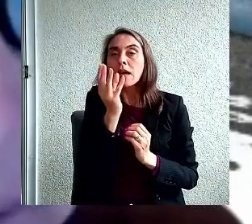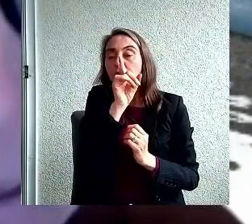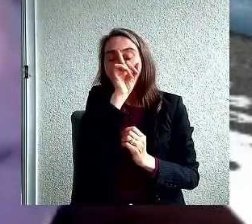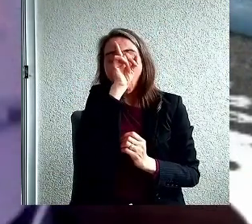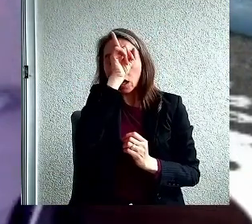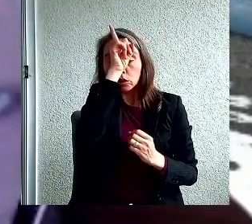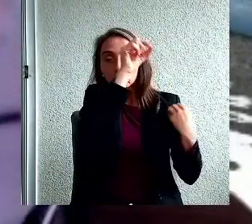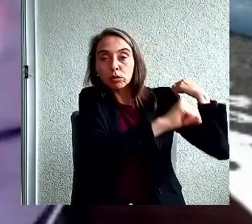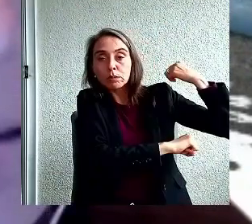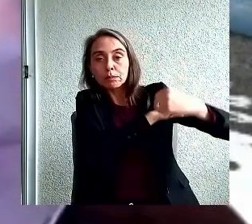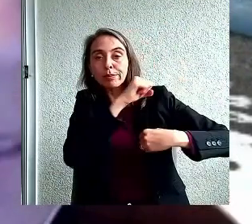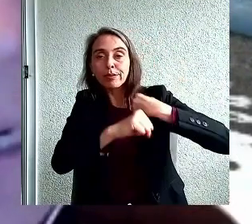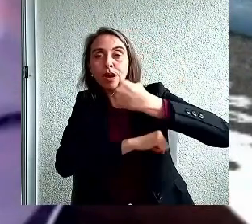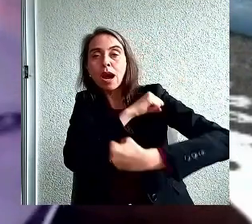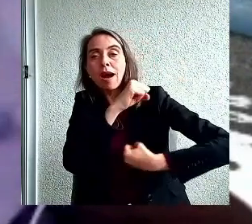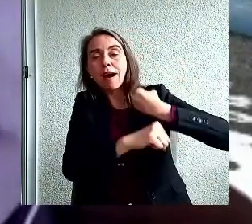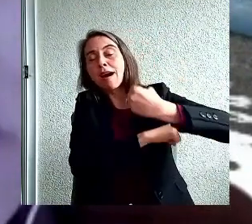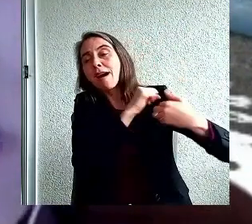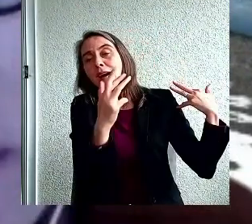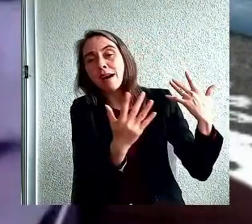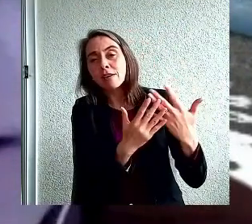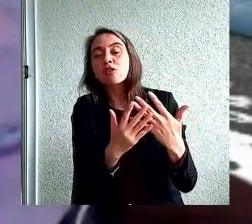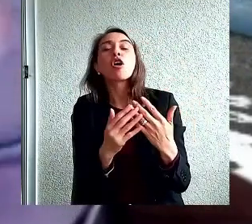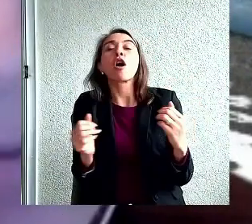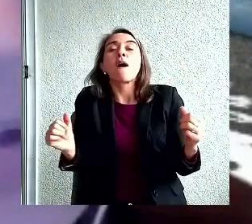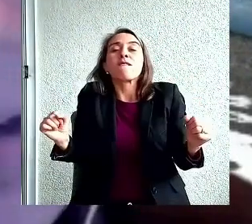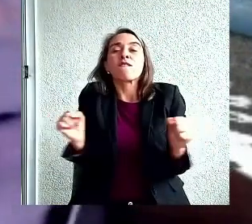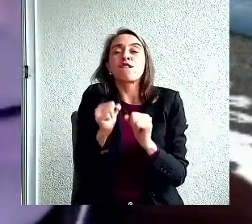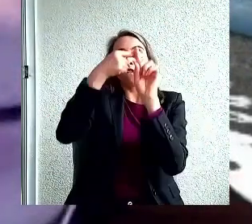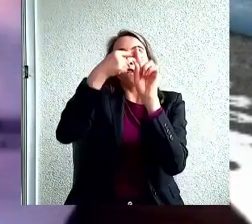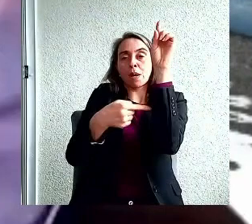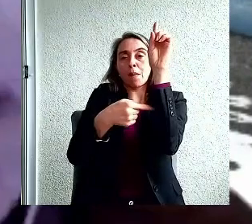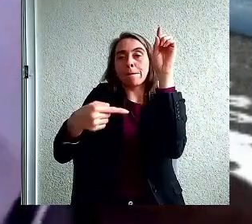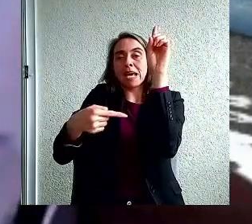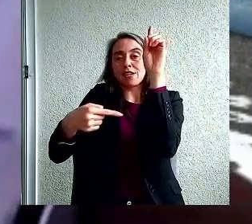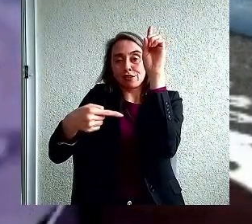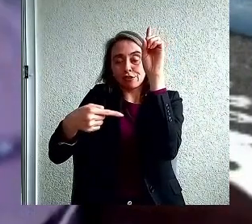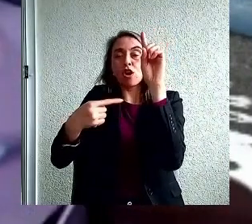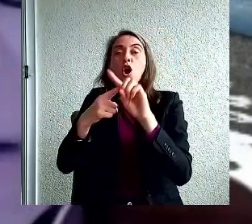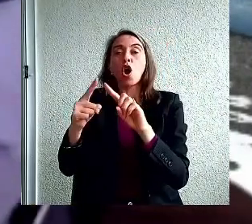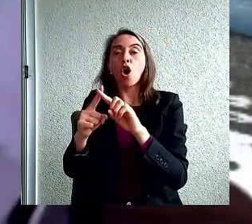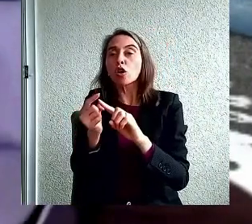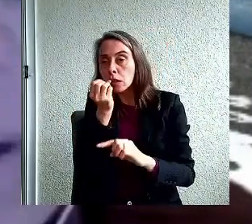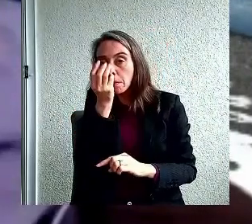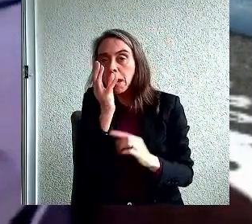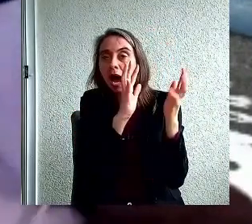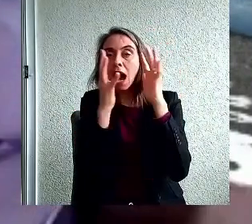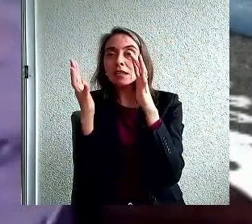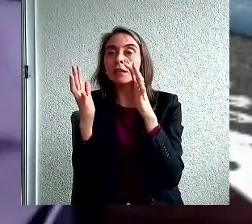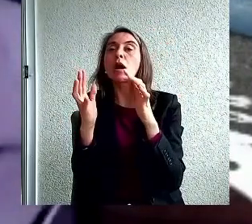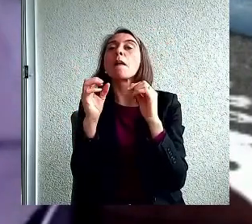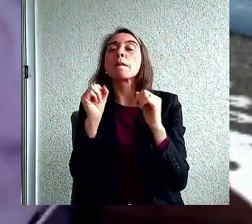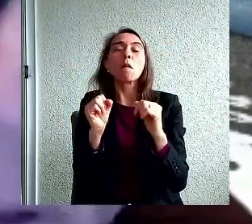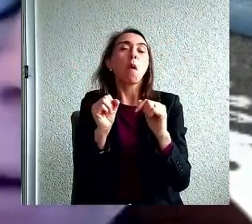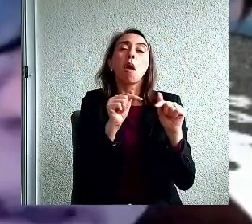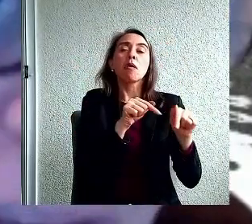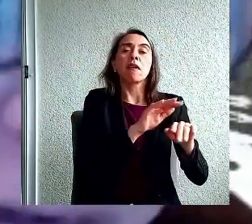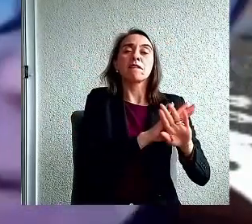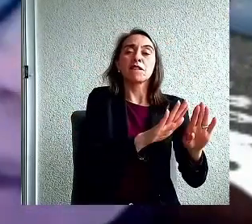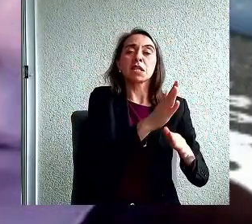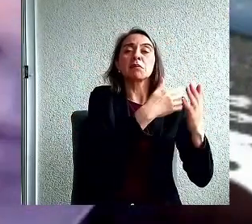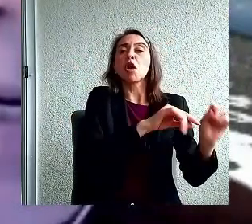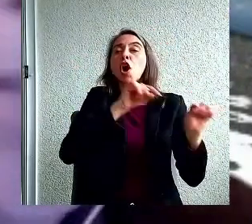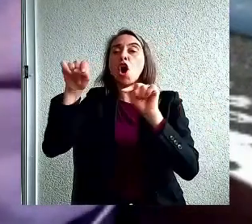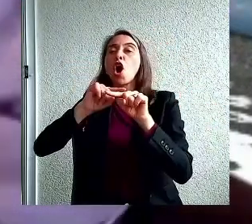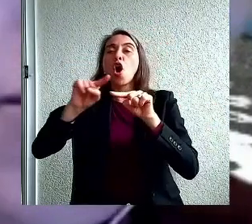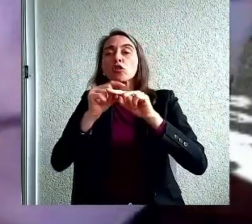son más cosmopolitas, que se pueden mover de un lado a otro, pero no necesariamente cumplen las mismas roles o funciones ecosistémicas, y ahí está el